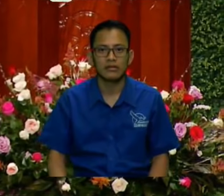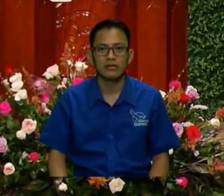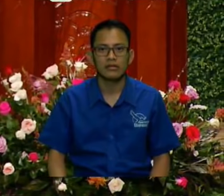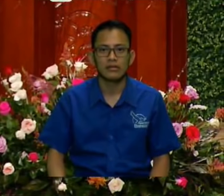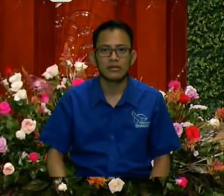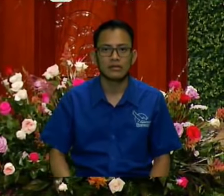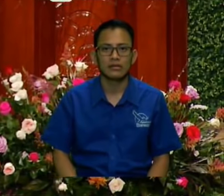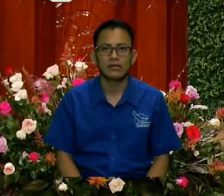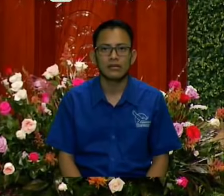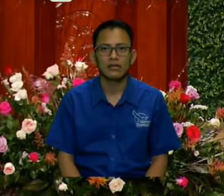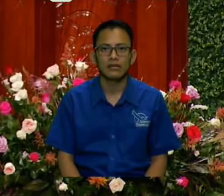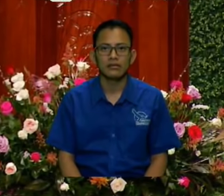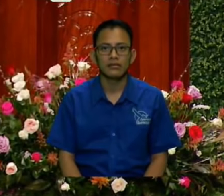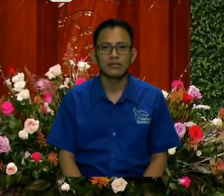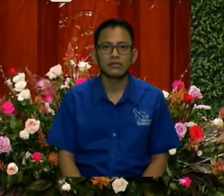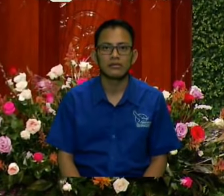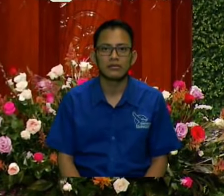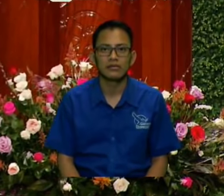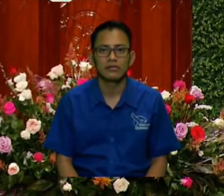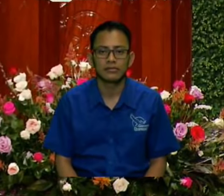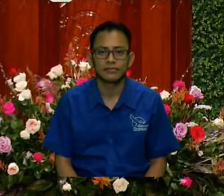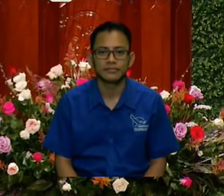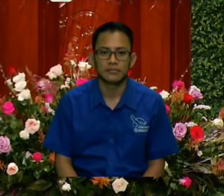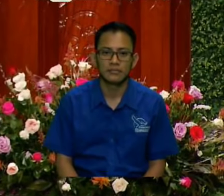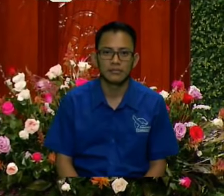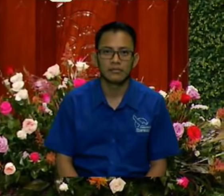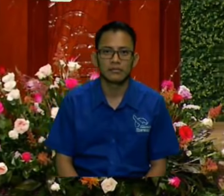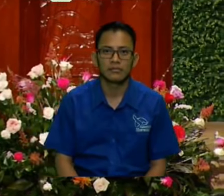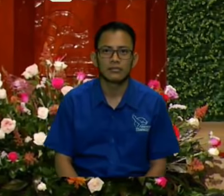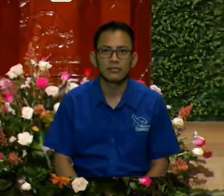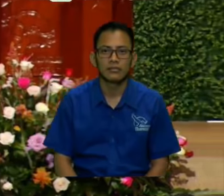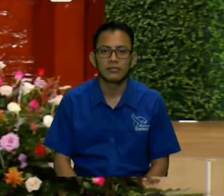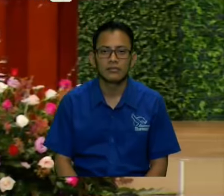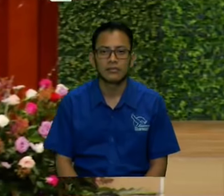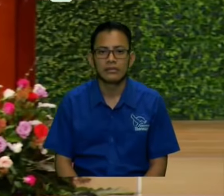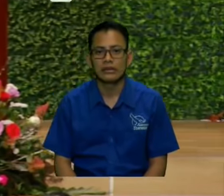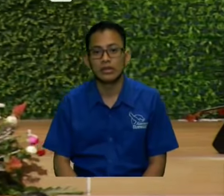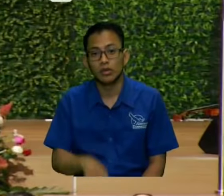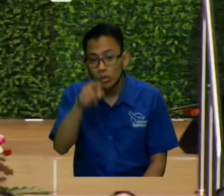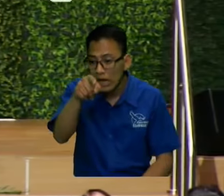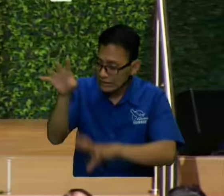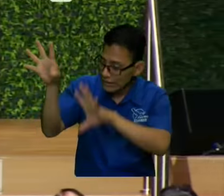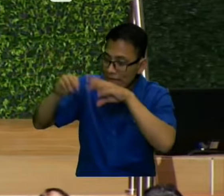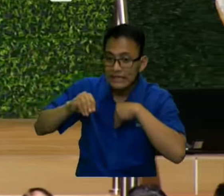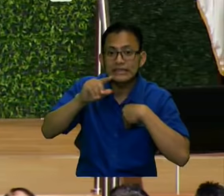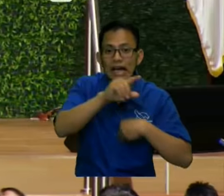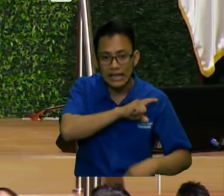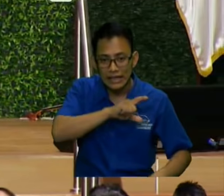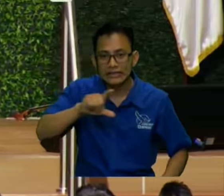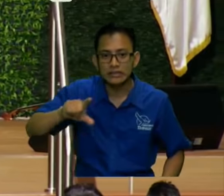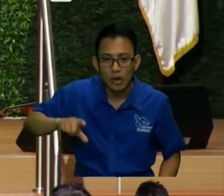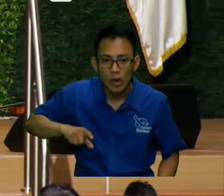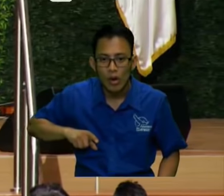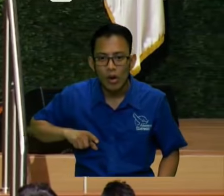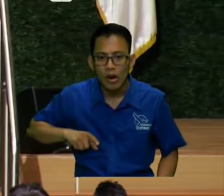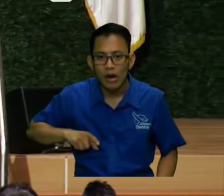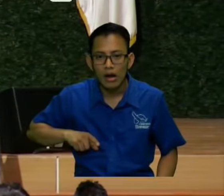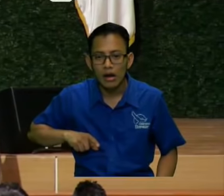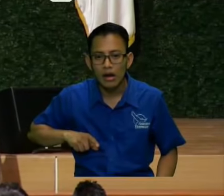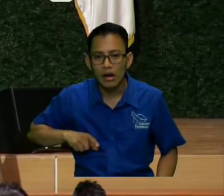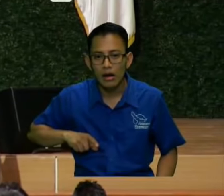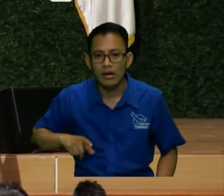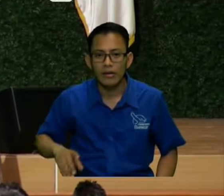metería en otro lío y lo que me interesa es plantearles esto. Una vez que aceptaste a Cristo, tienes que